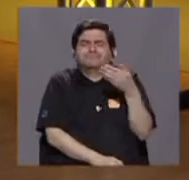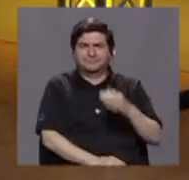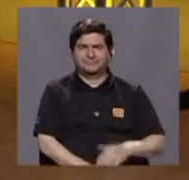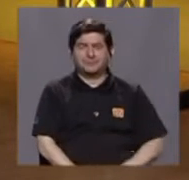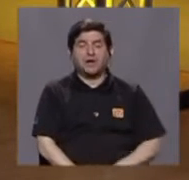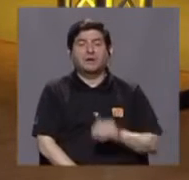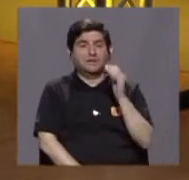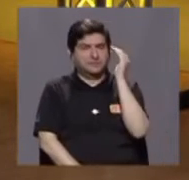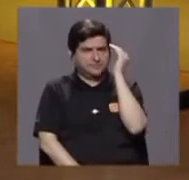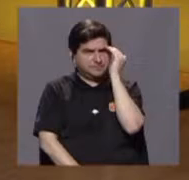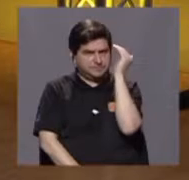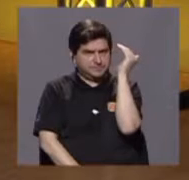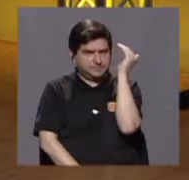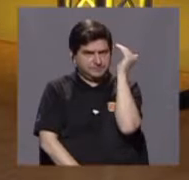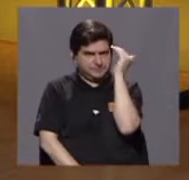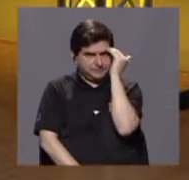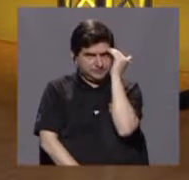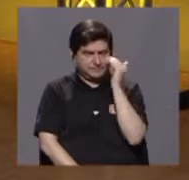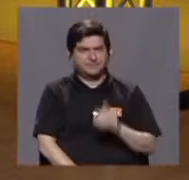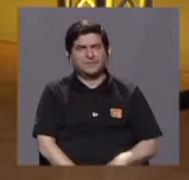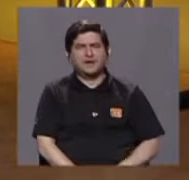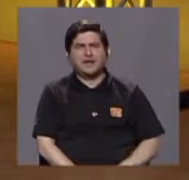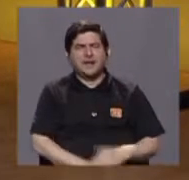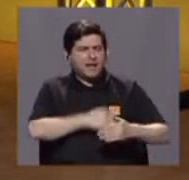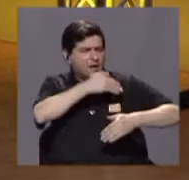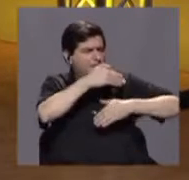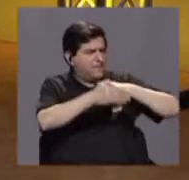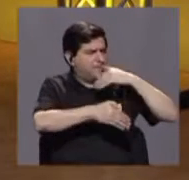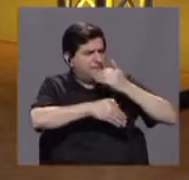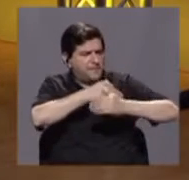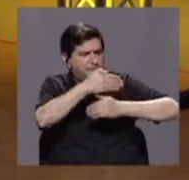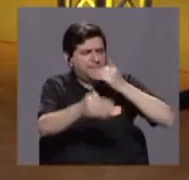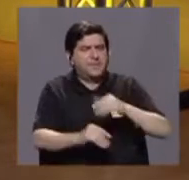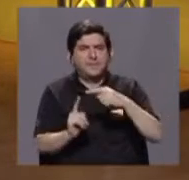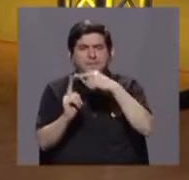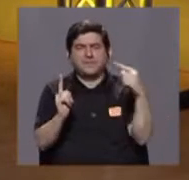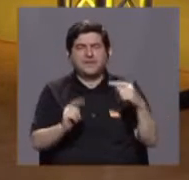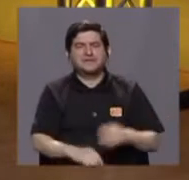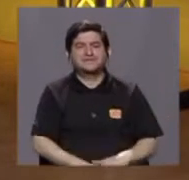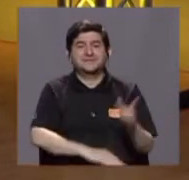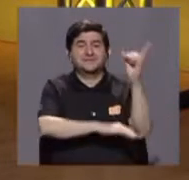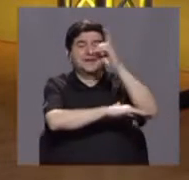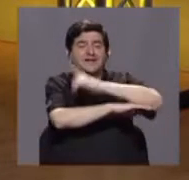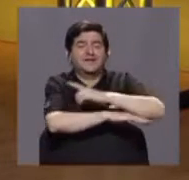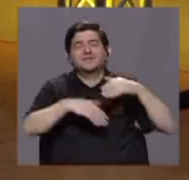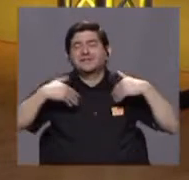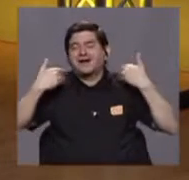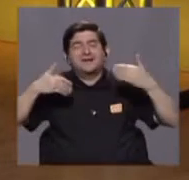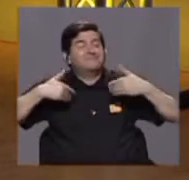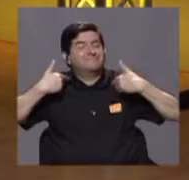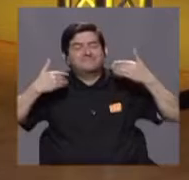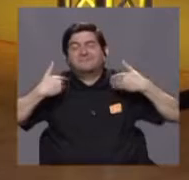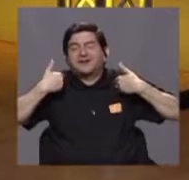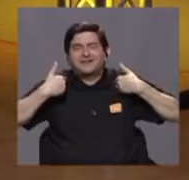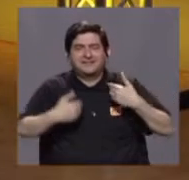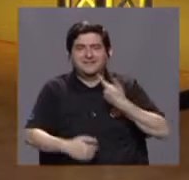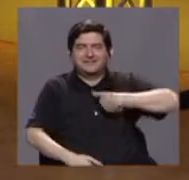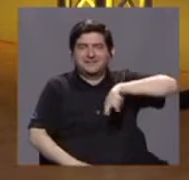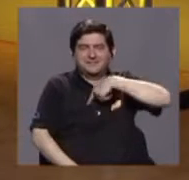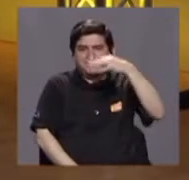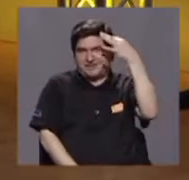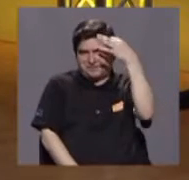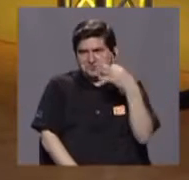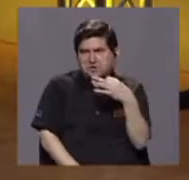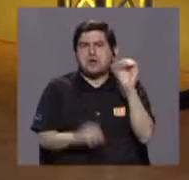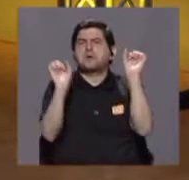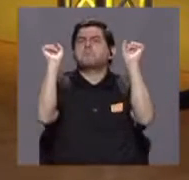un conocimiento de lo que ha sido la evolución desde los días felices que nos prometíamos que